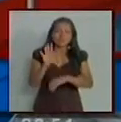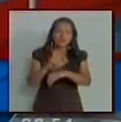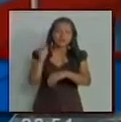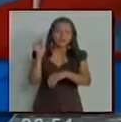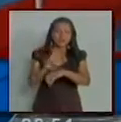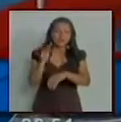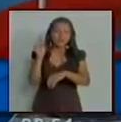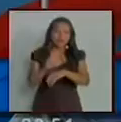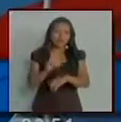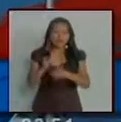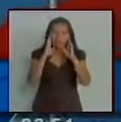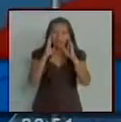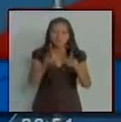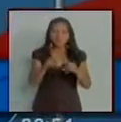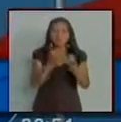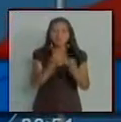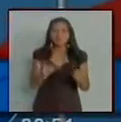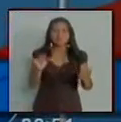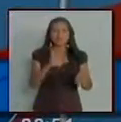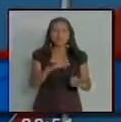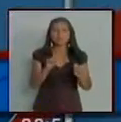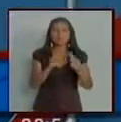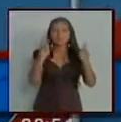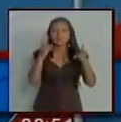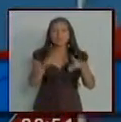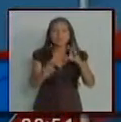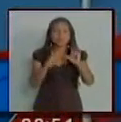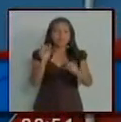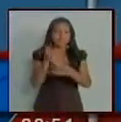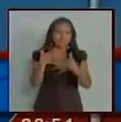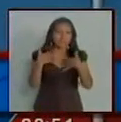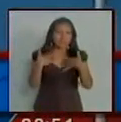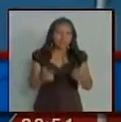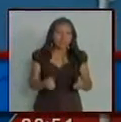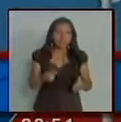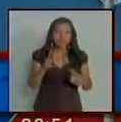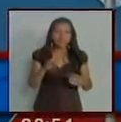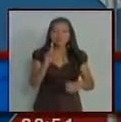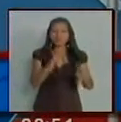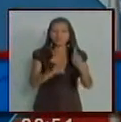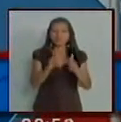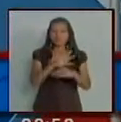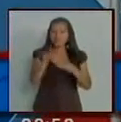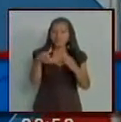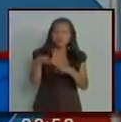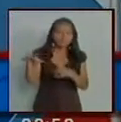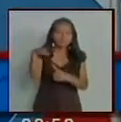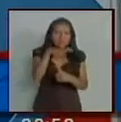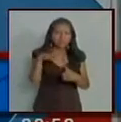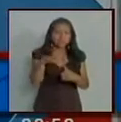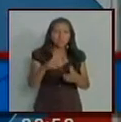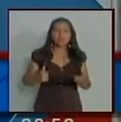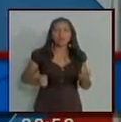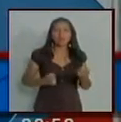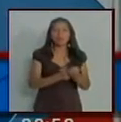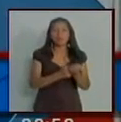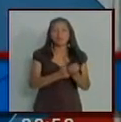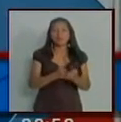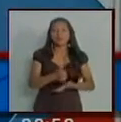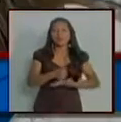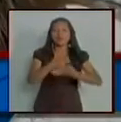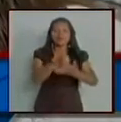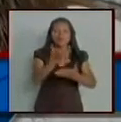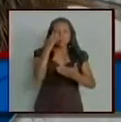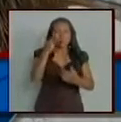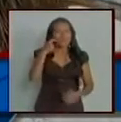actuar individualmente, sino de que el sistema de salud nos englobe todo este tipo de personas para ayudarles en la recuperación de su comunicación,